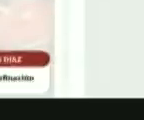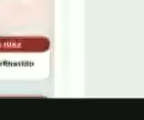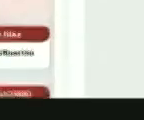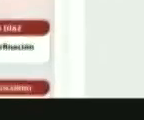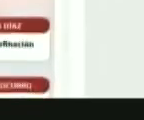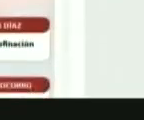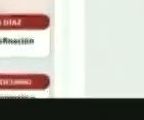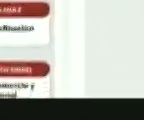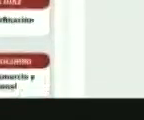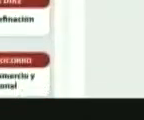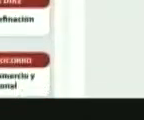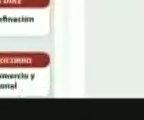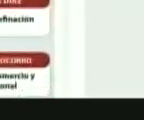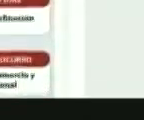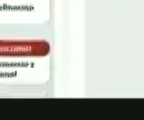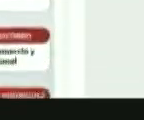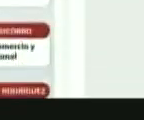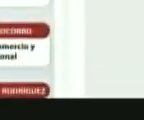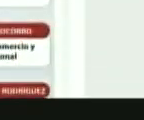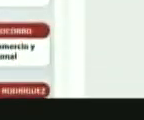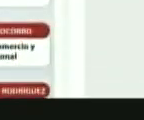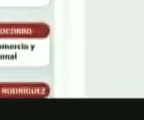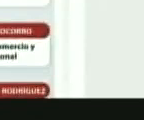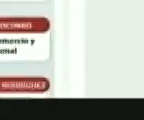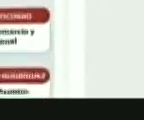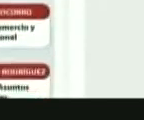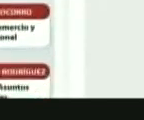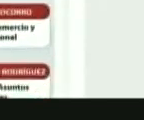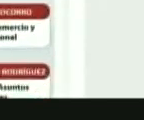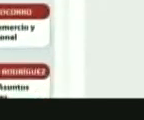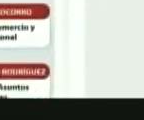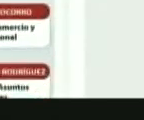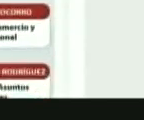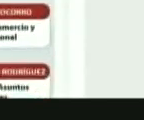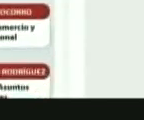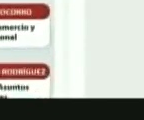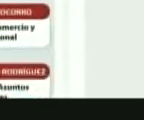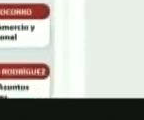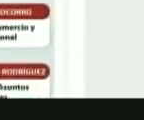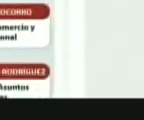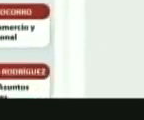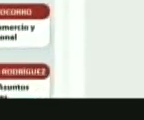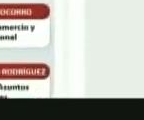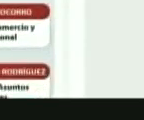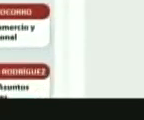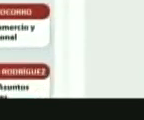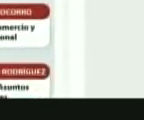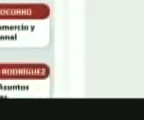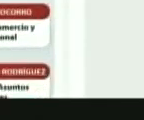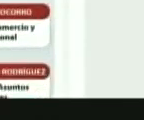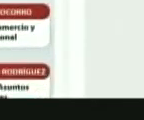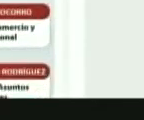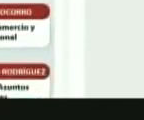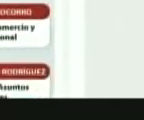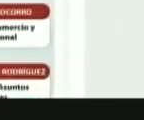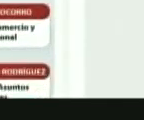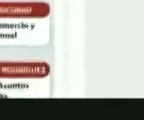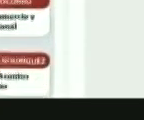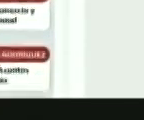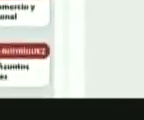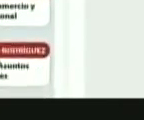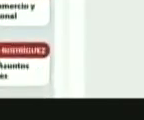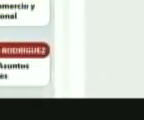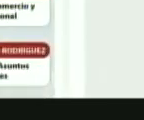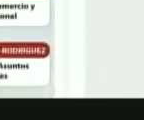de finanzas. Presidente, allí lo podemos ver, los nuevos ministros también y los nuevos cargos que estarían en la nueva junta